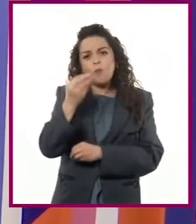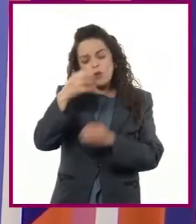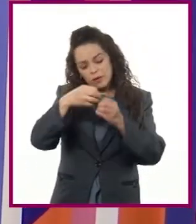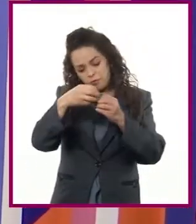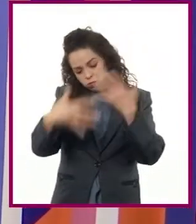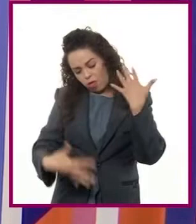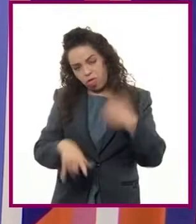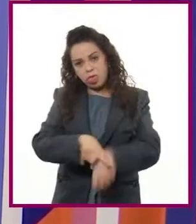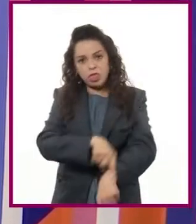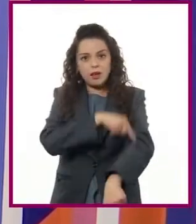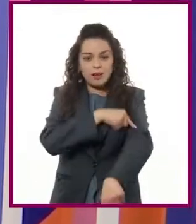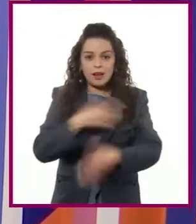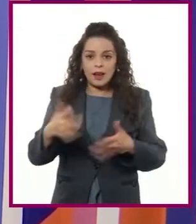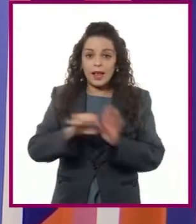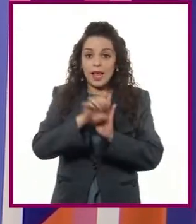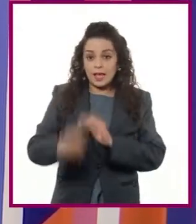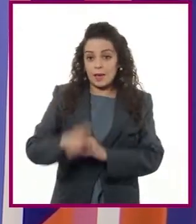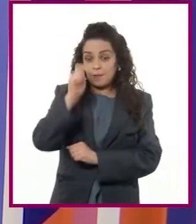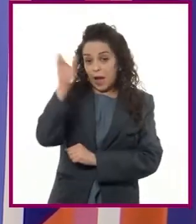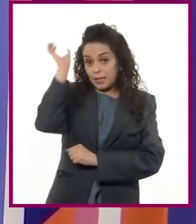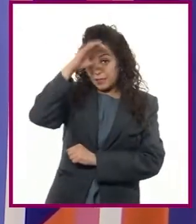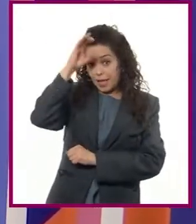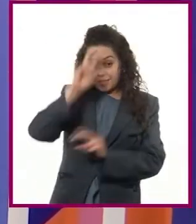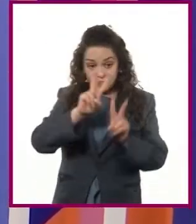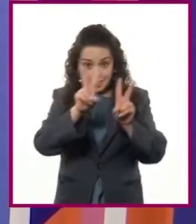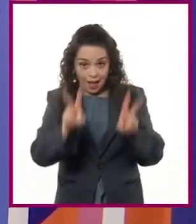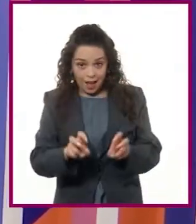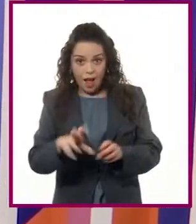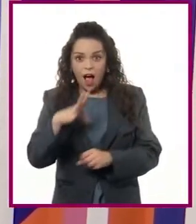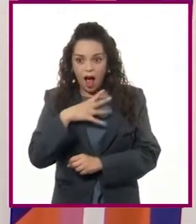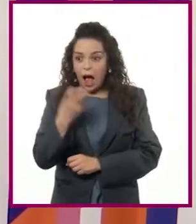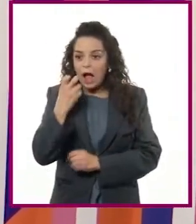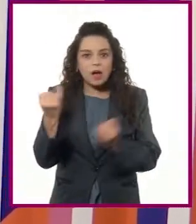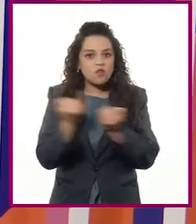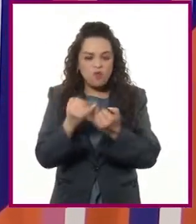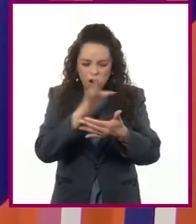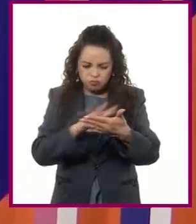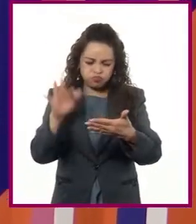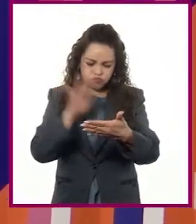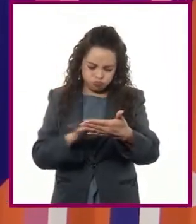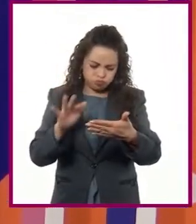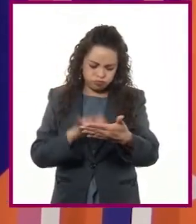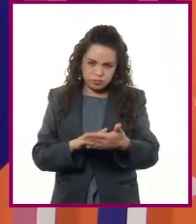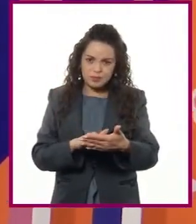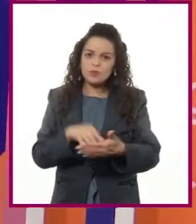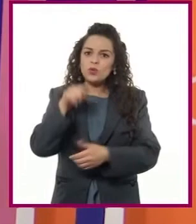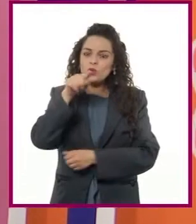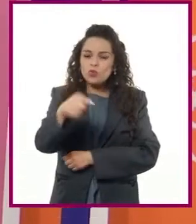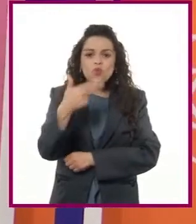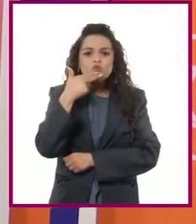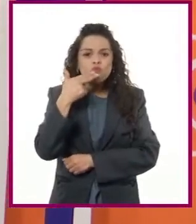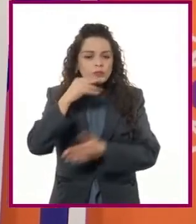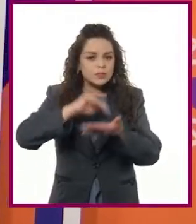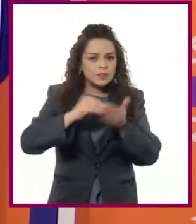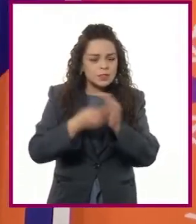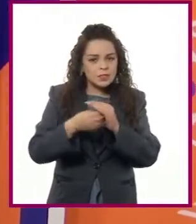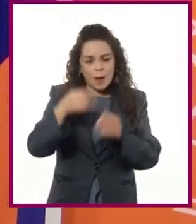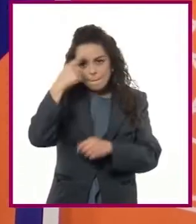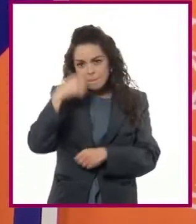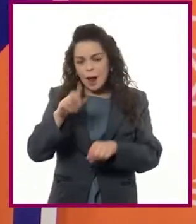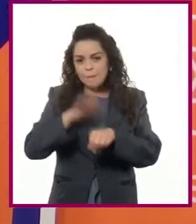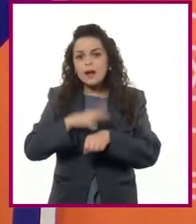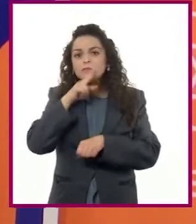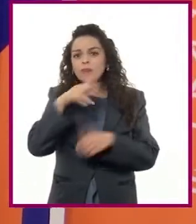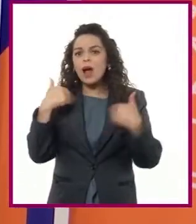ejemplo, en la materia de ciencias existen textos de este tipo. ¿Qué estrategias han utilizado para tratar de comprender mejor